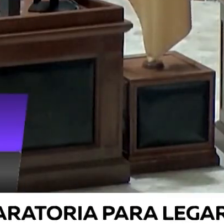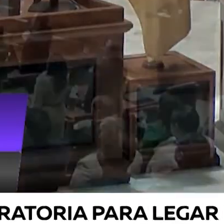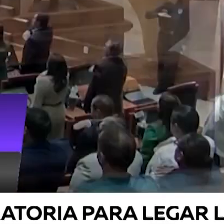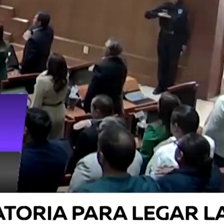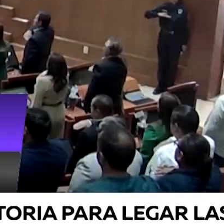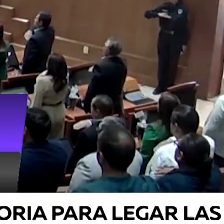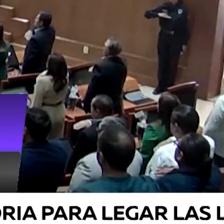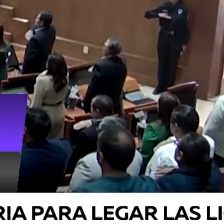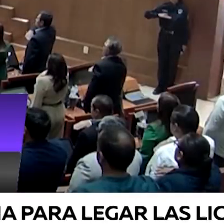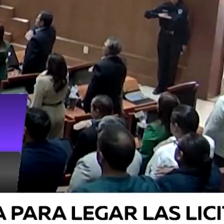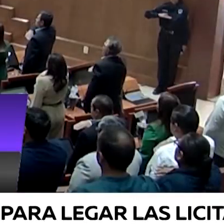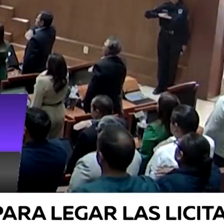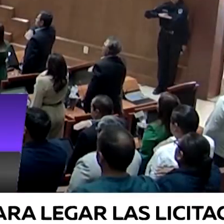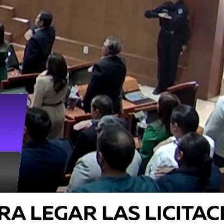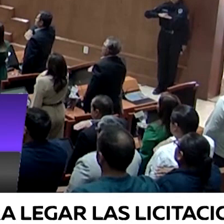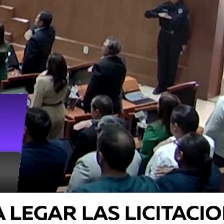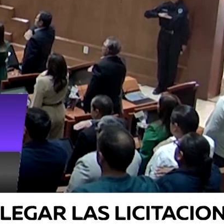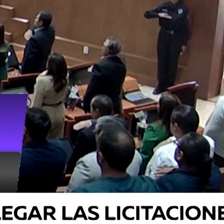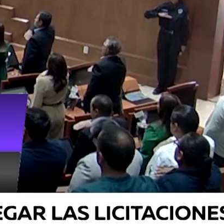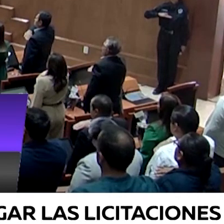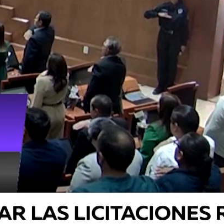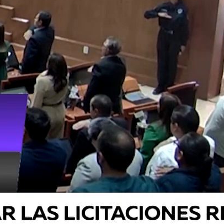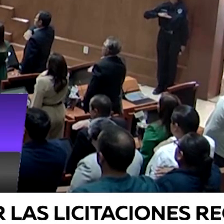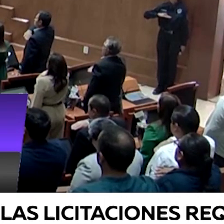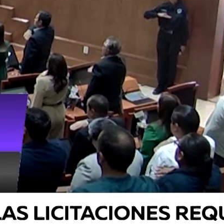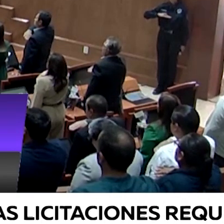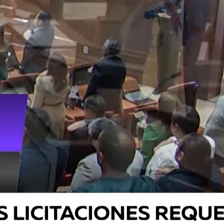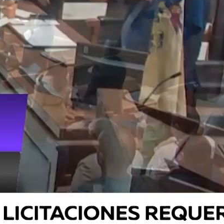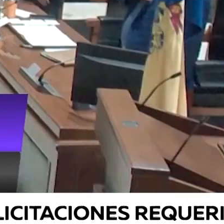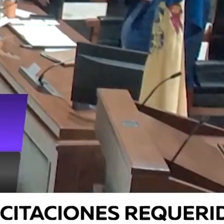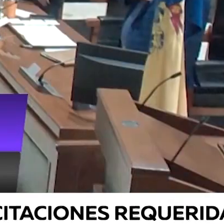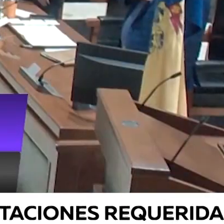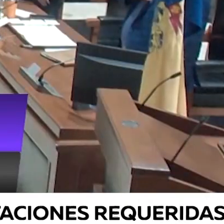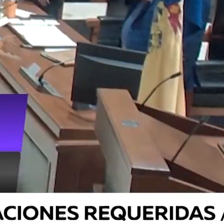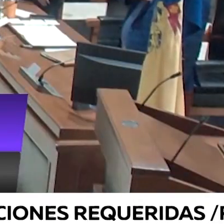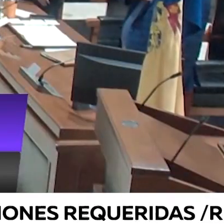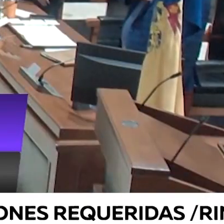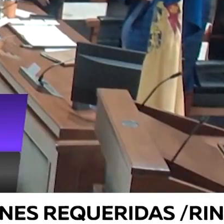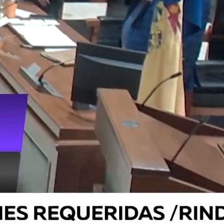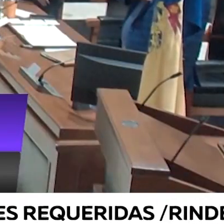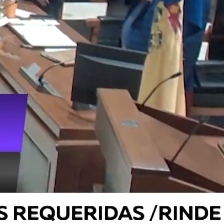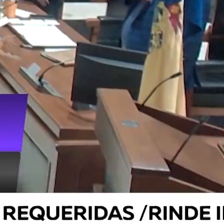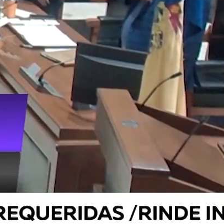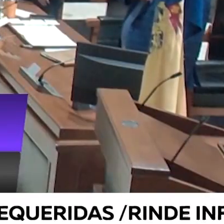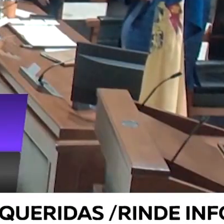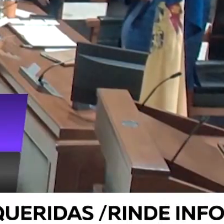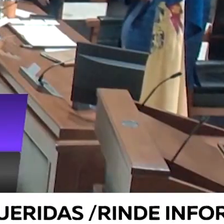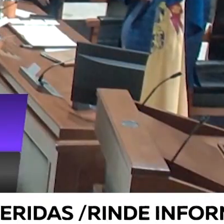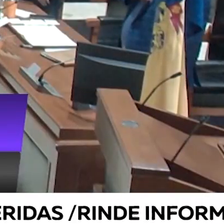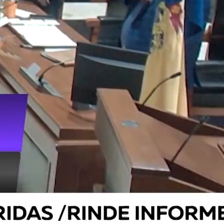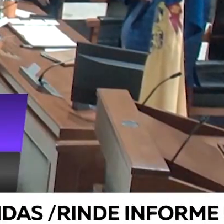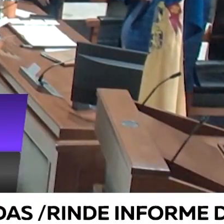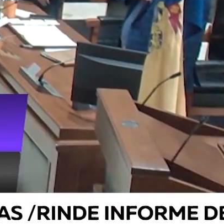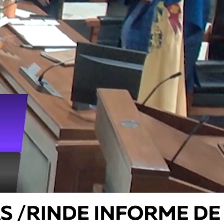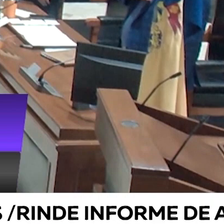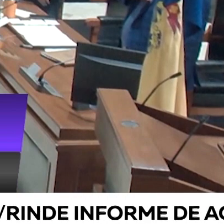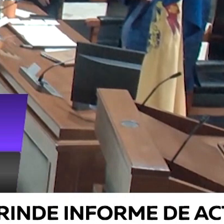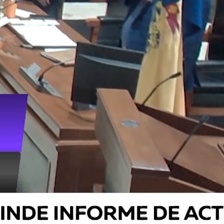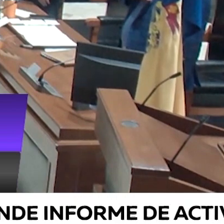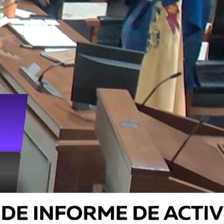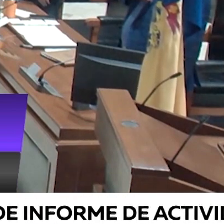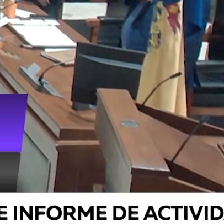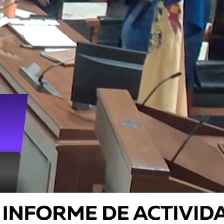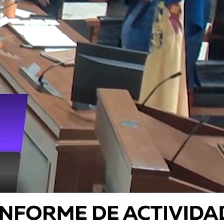Guerrero rindió su informe de actividades correspondientes del día 1 de noviembre del 2023 al 30 de abril del 2024 como presidente de la